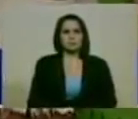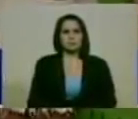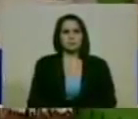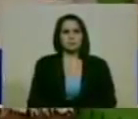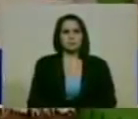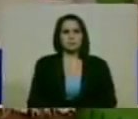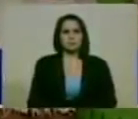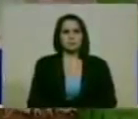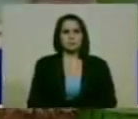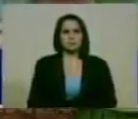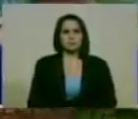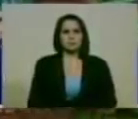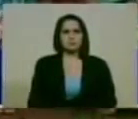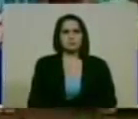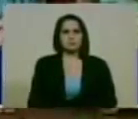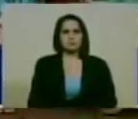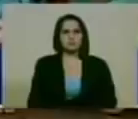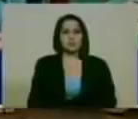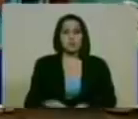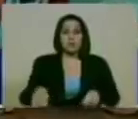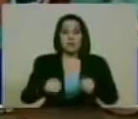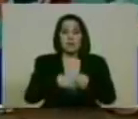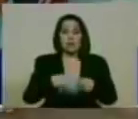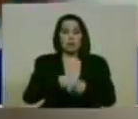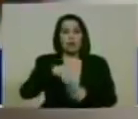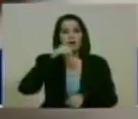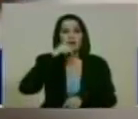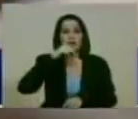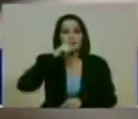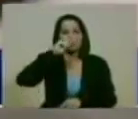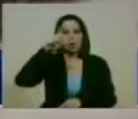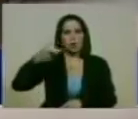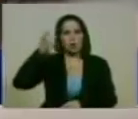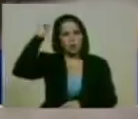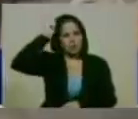Ese es descendiente directa de Huaycaipuro aquí.